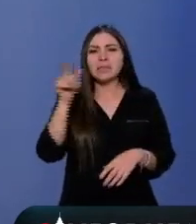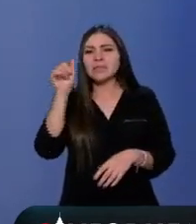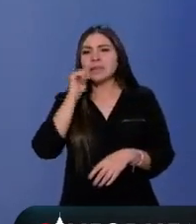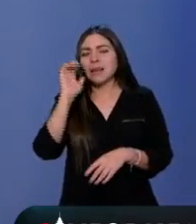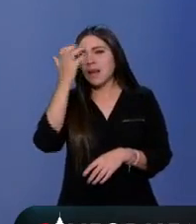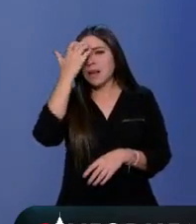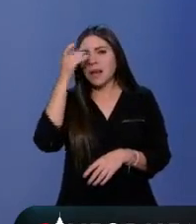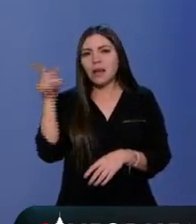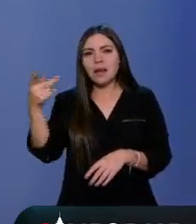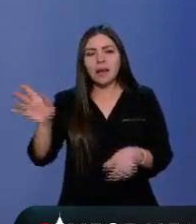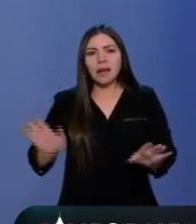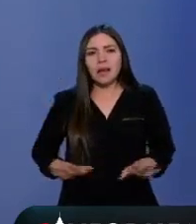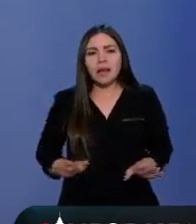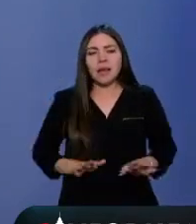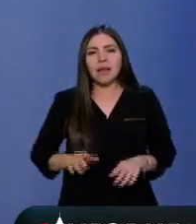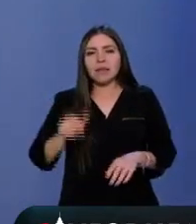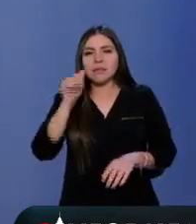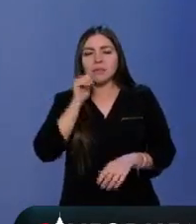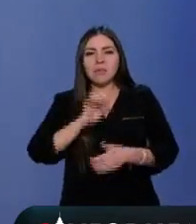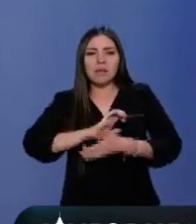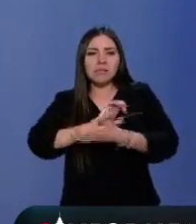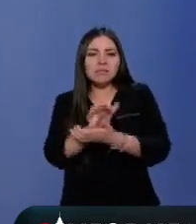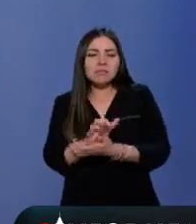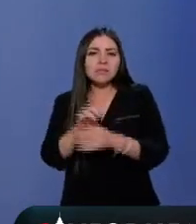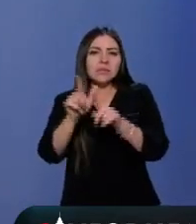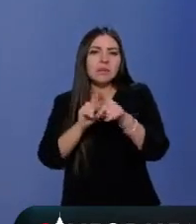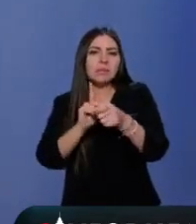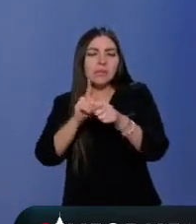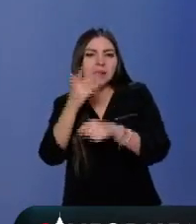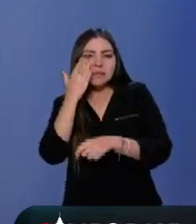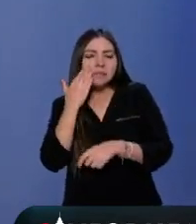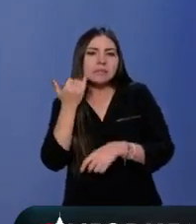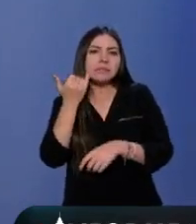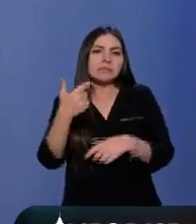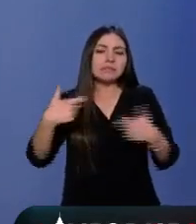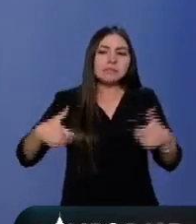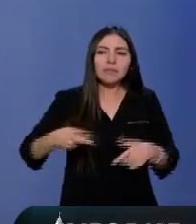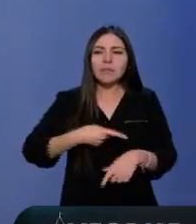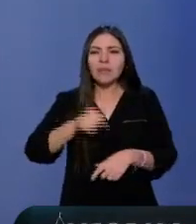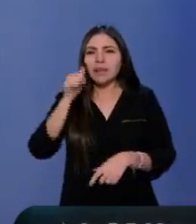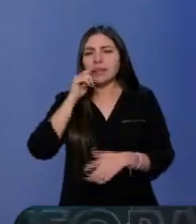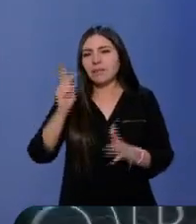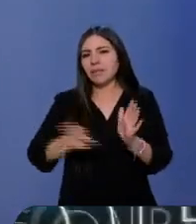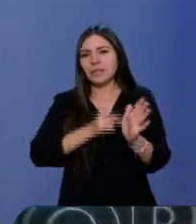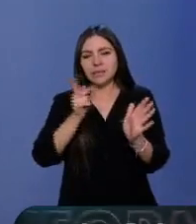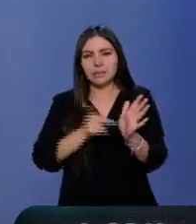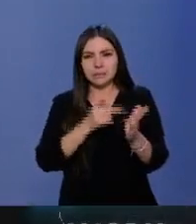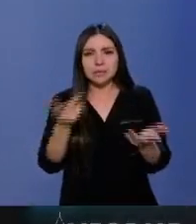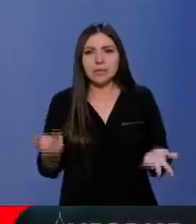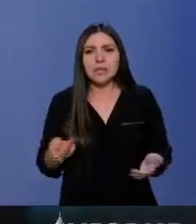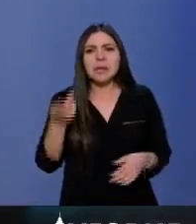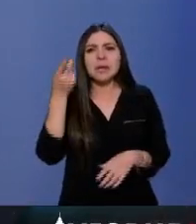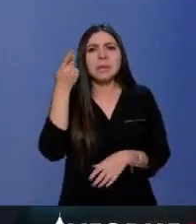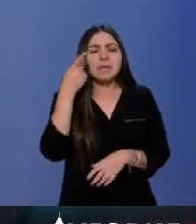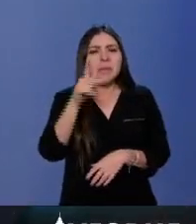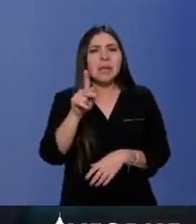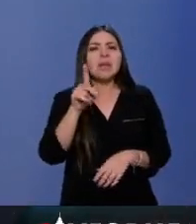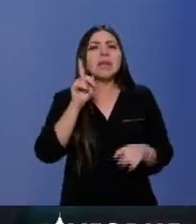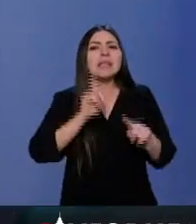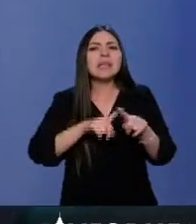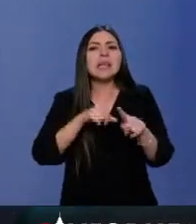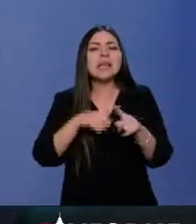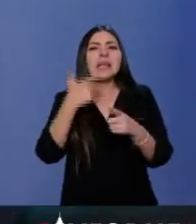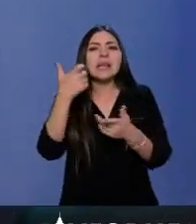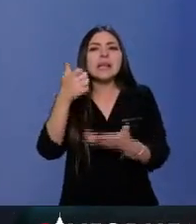aquí hablado y comentado muchas veces. Entonces, no, lo que estamos viendo es quién dio el cash para publicar este